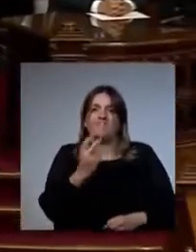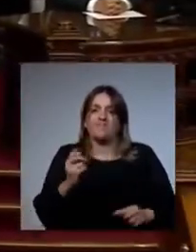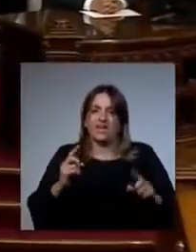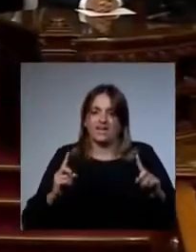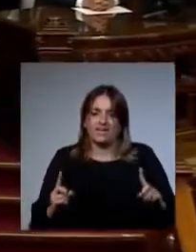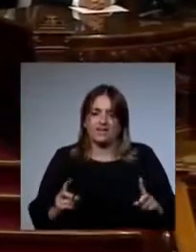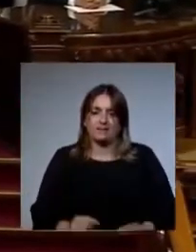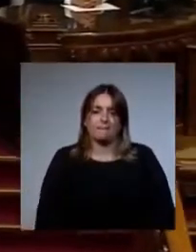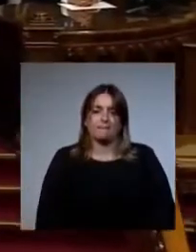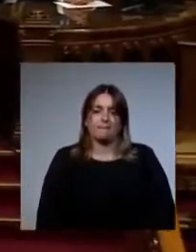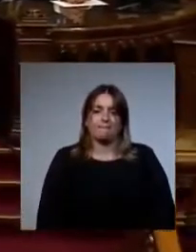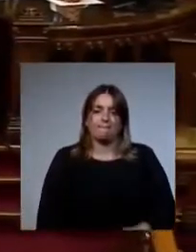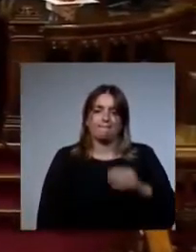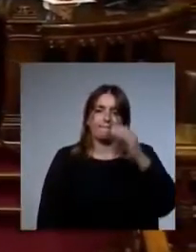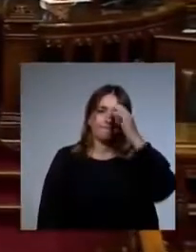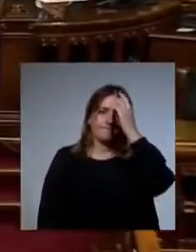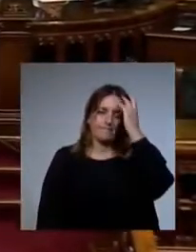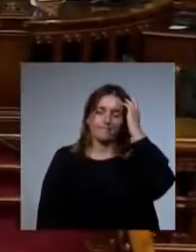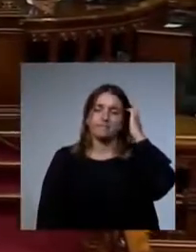2020. Y aunque